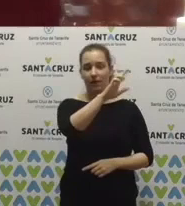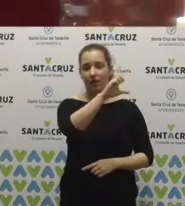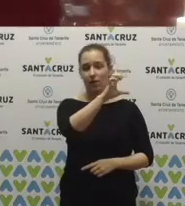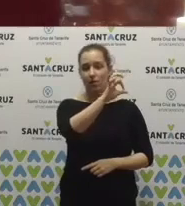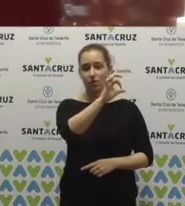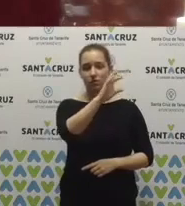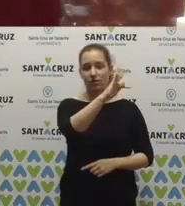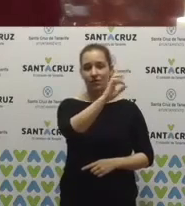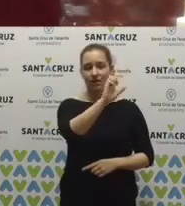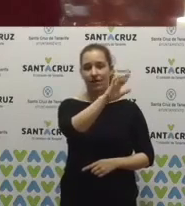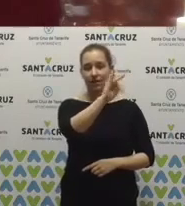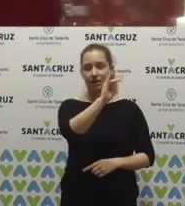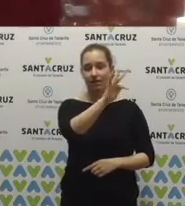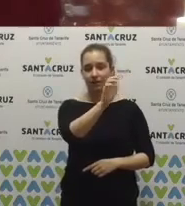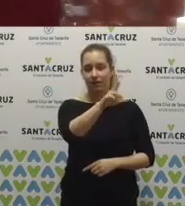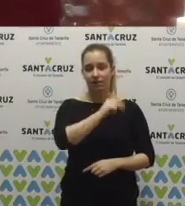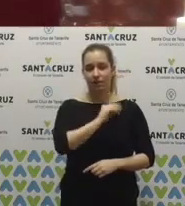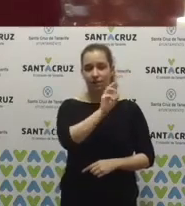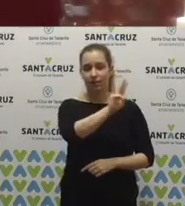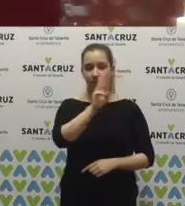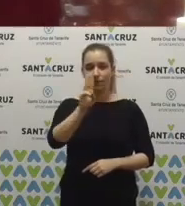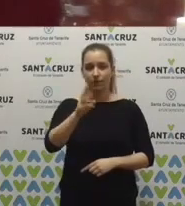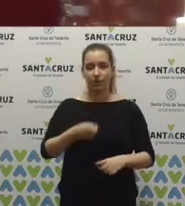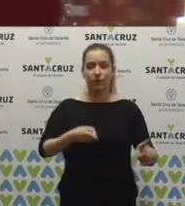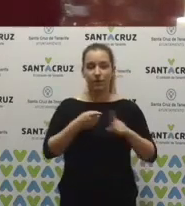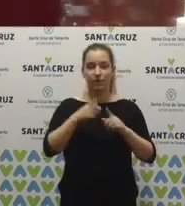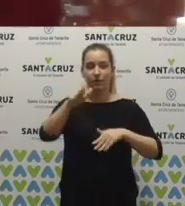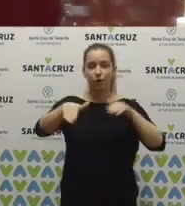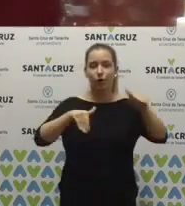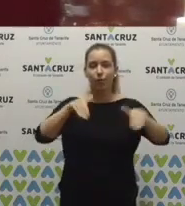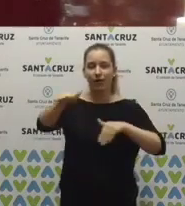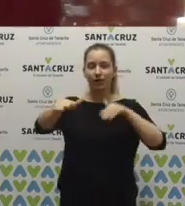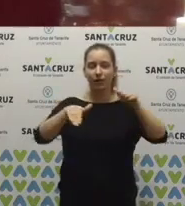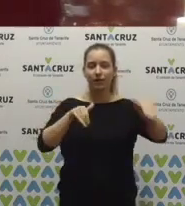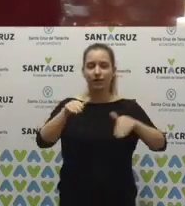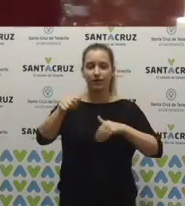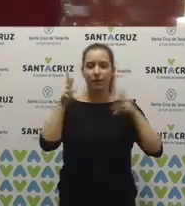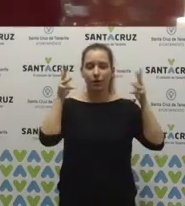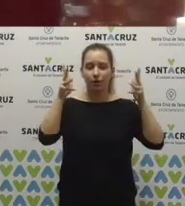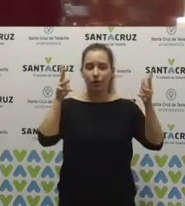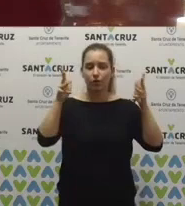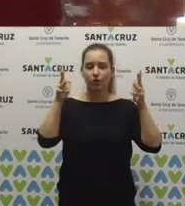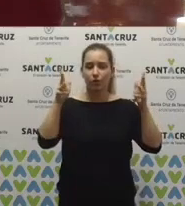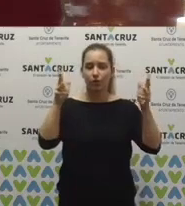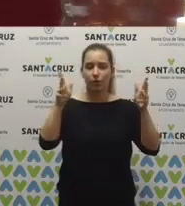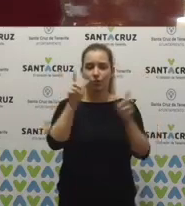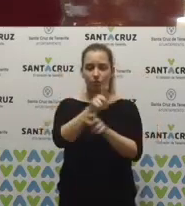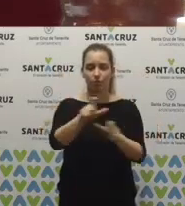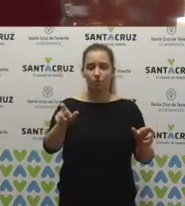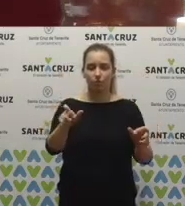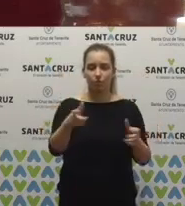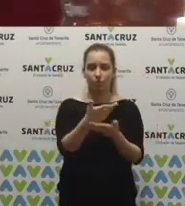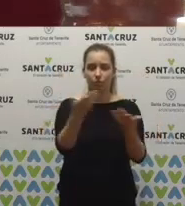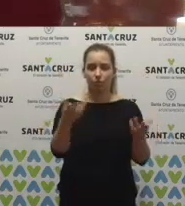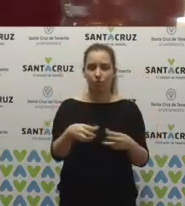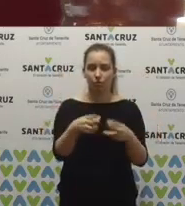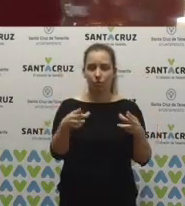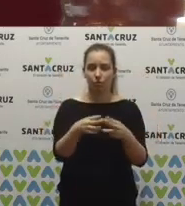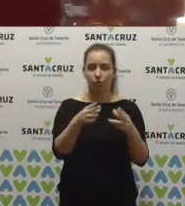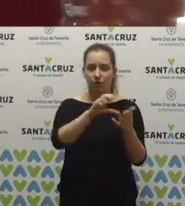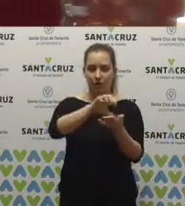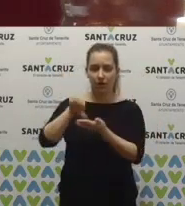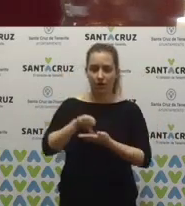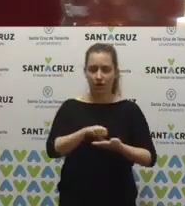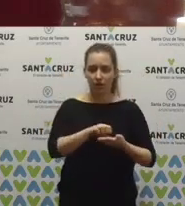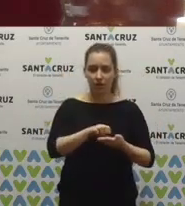convocatoria del consejo social de la ciudad les recuerdo a los señores concejales que si no están presentes deben darle a salir